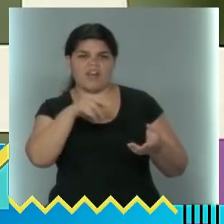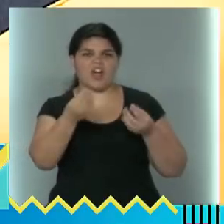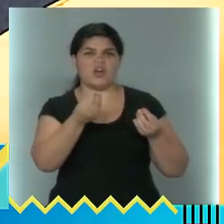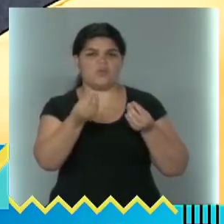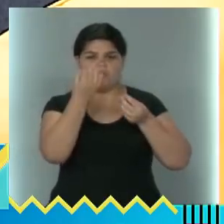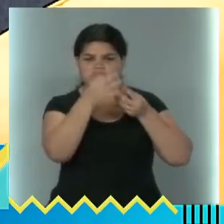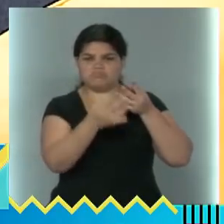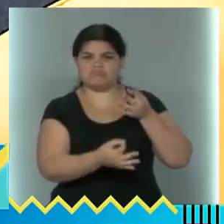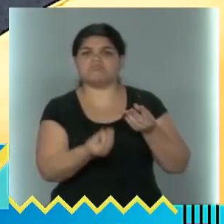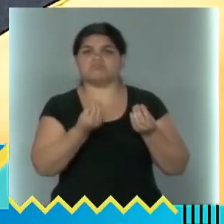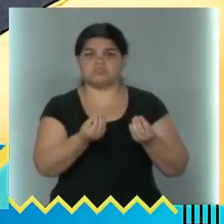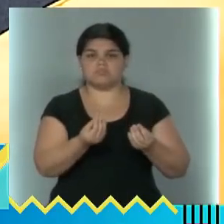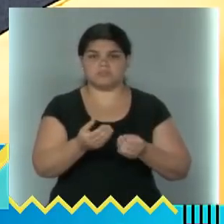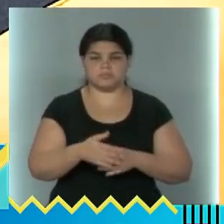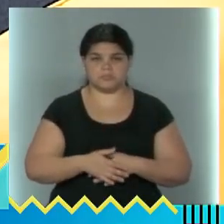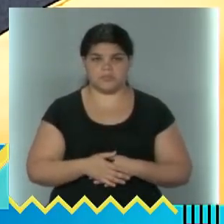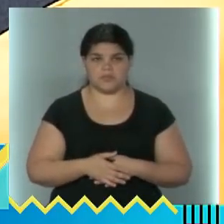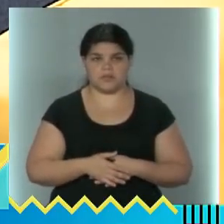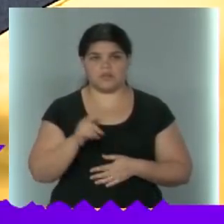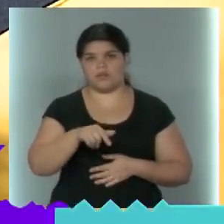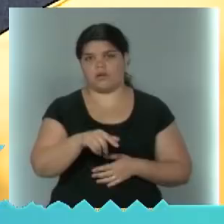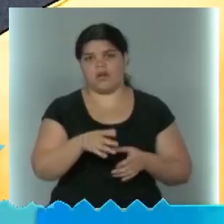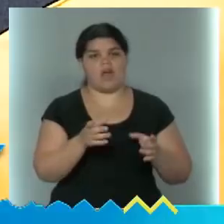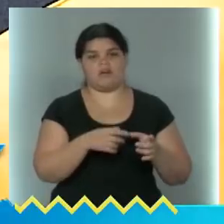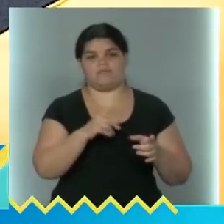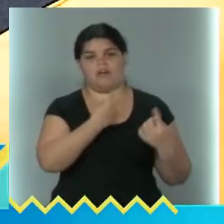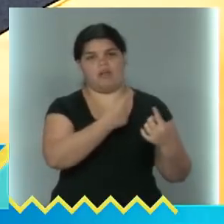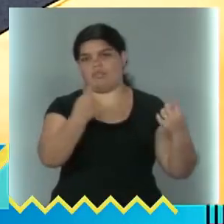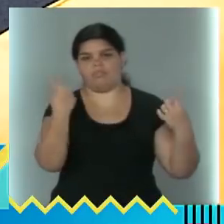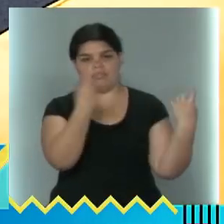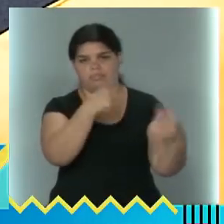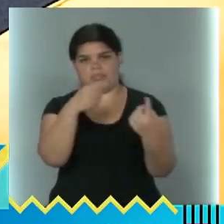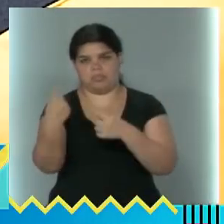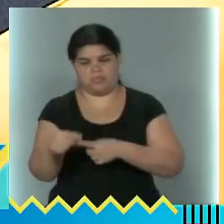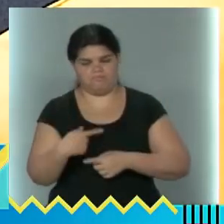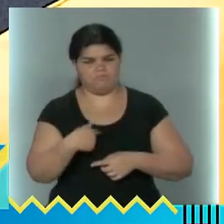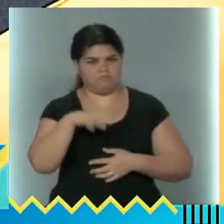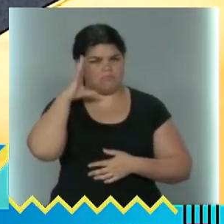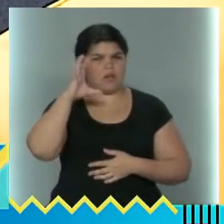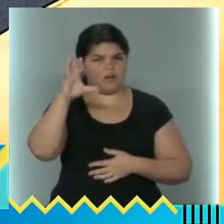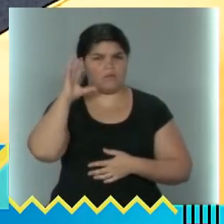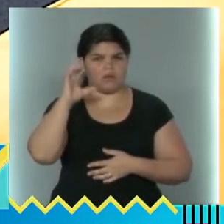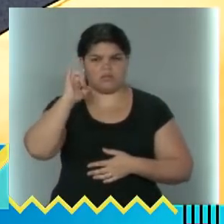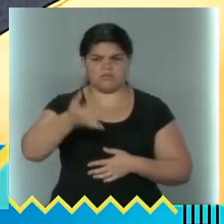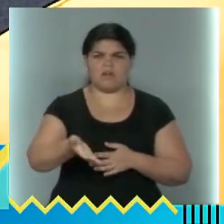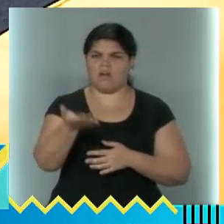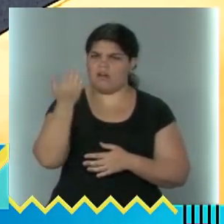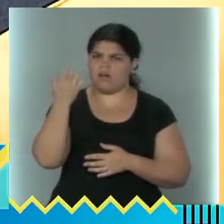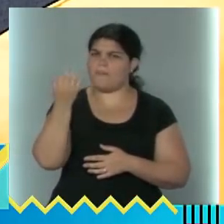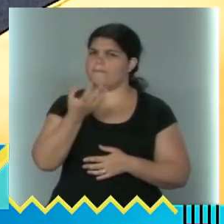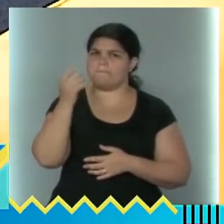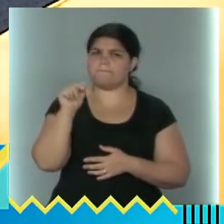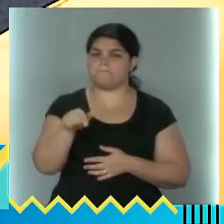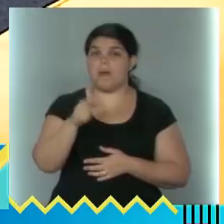Bien, es decir, los casos se presentan de forma diversa, ¿no es cierto? Pero recuerdo un caso en particular,